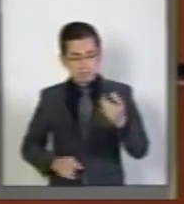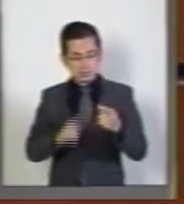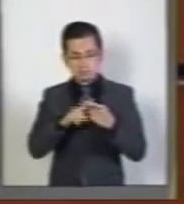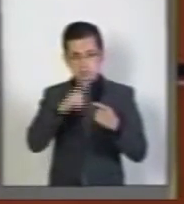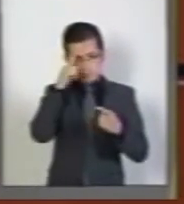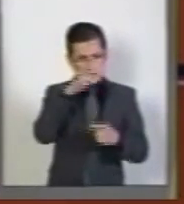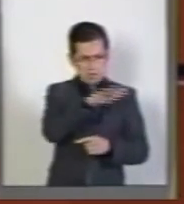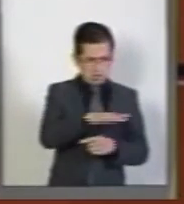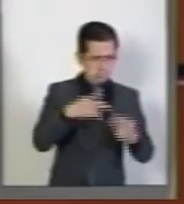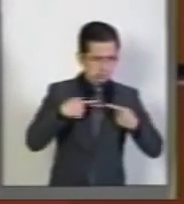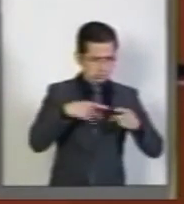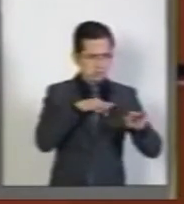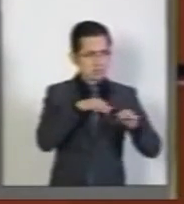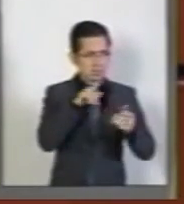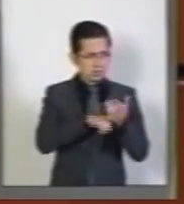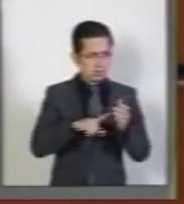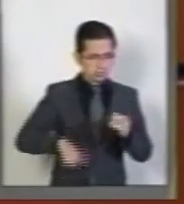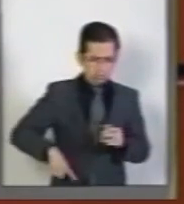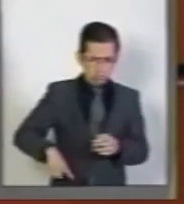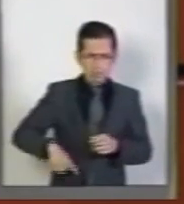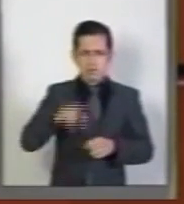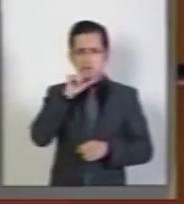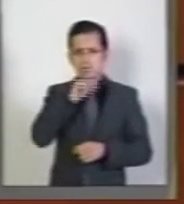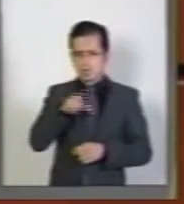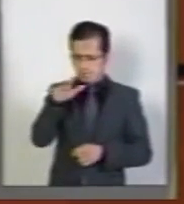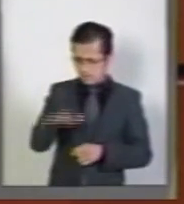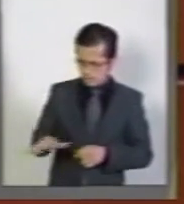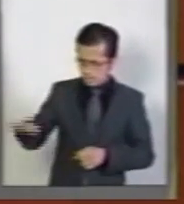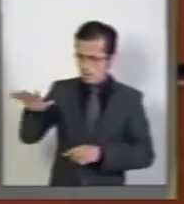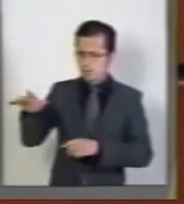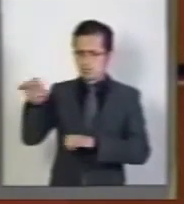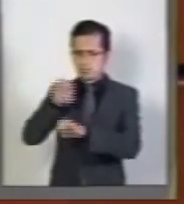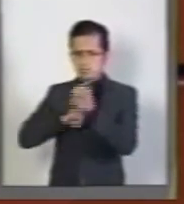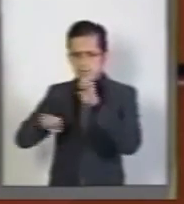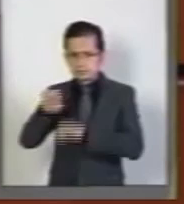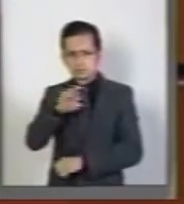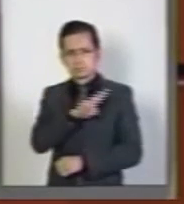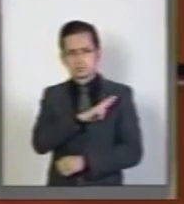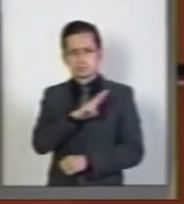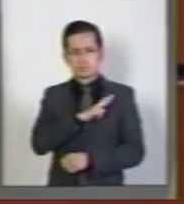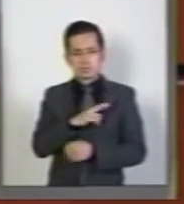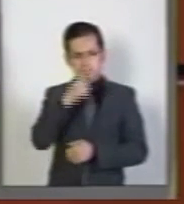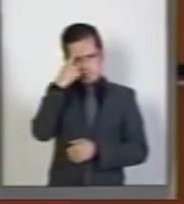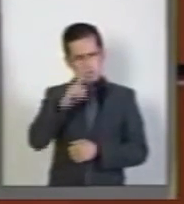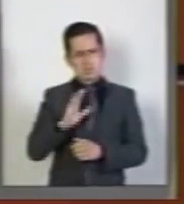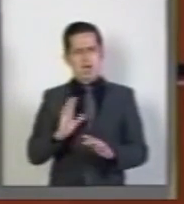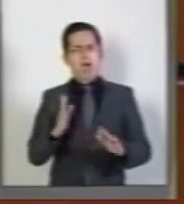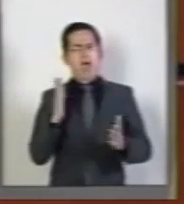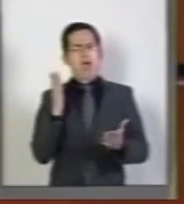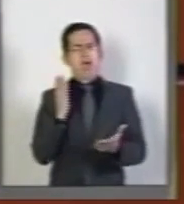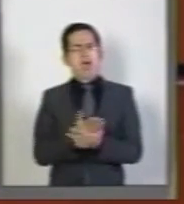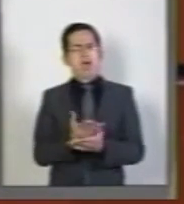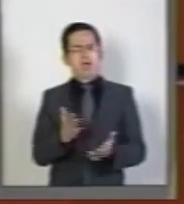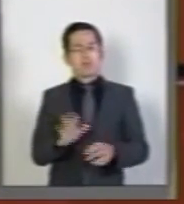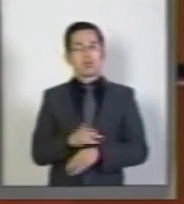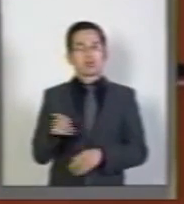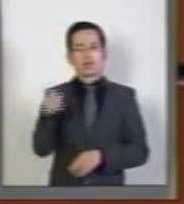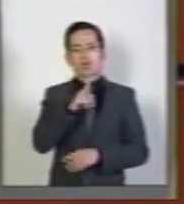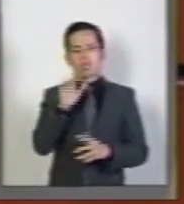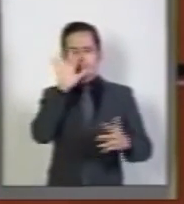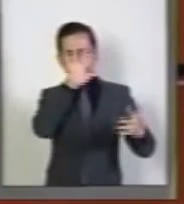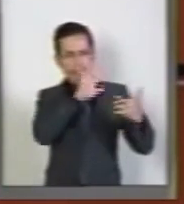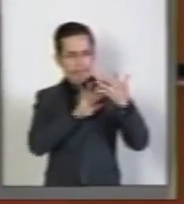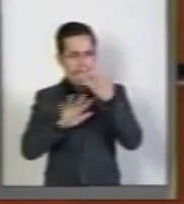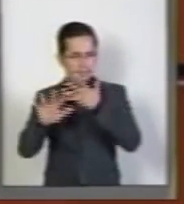mayor relación con el Estado mexicano. Evitar, bajo el amparo de la opacidad, que se siguiera produciendo los